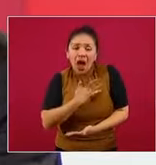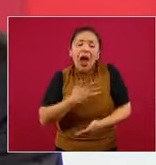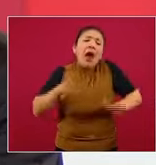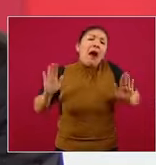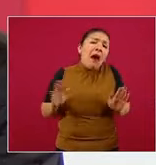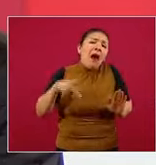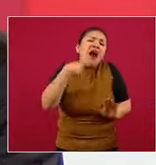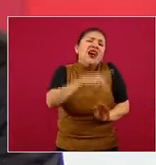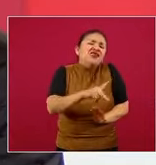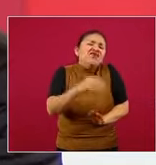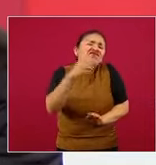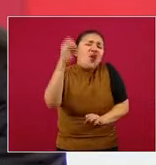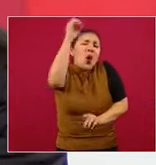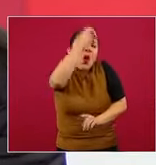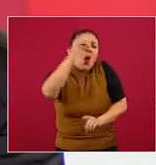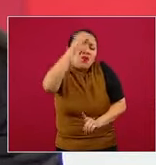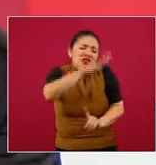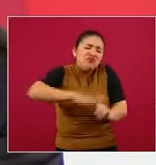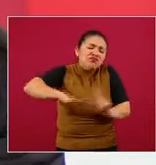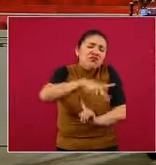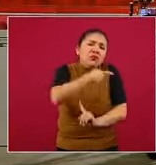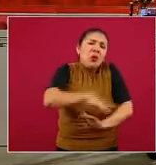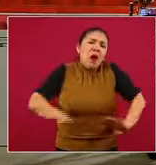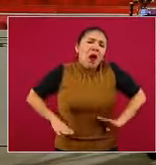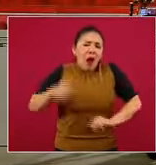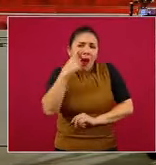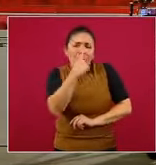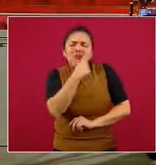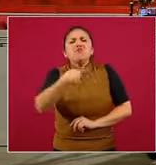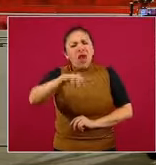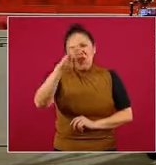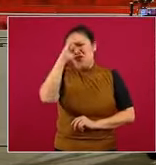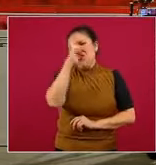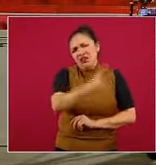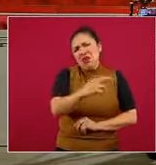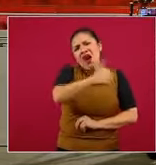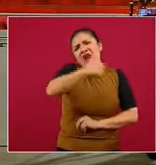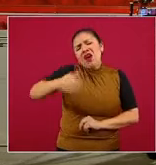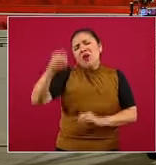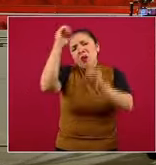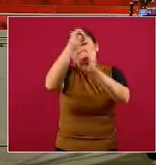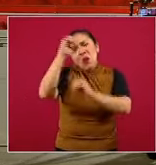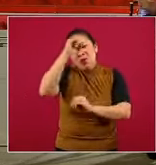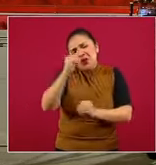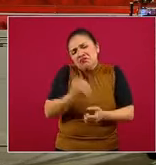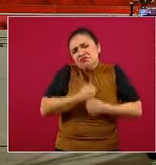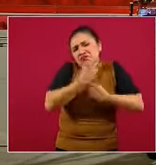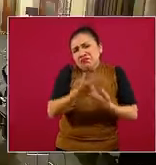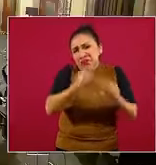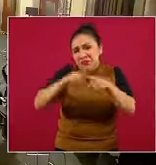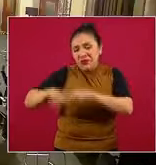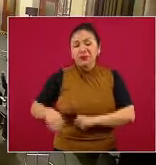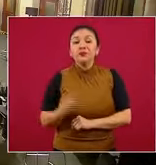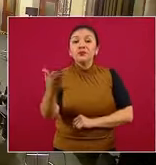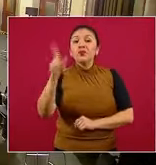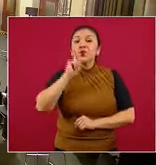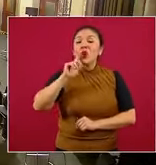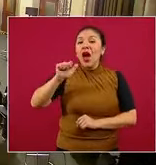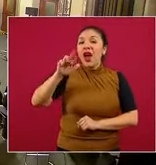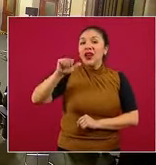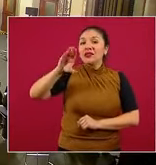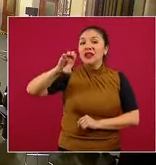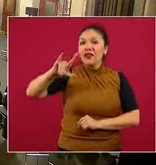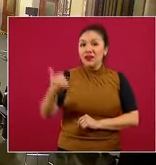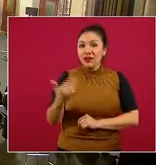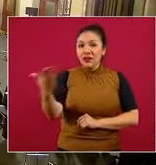ese contexto su opinión como una opinión, pero me parece respetable que cada quien opine. Gracias. Araceli Aranday, de Canal 11, y